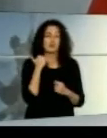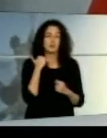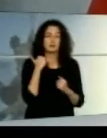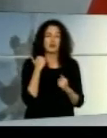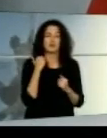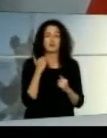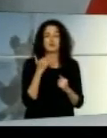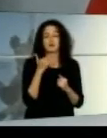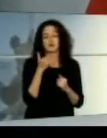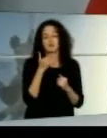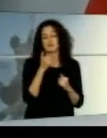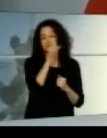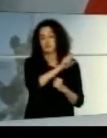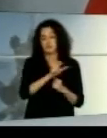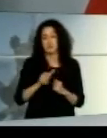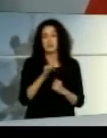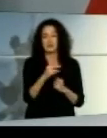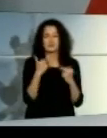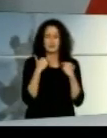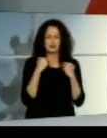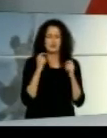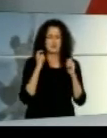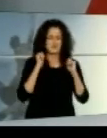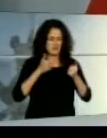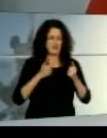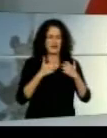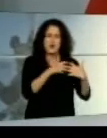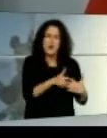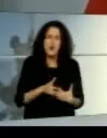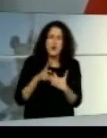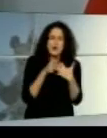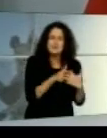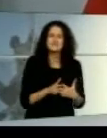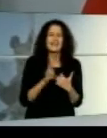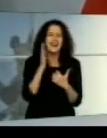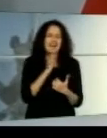un empeño encomiable, una lucha, un cariño,